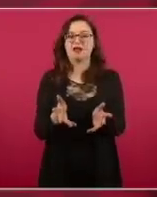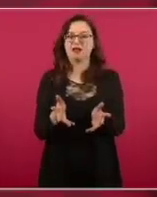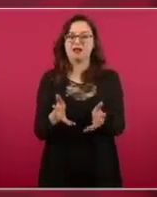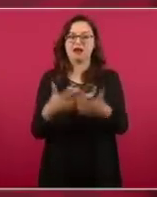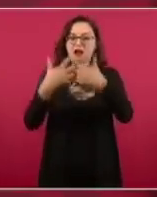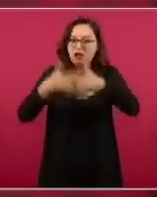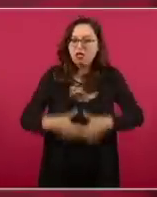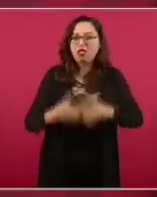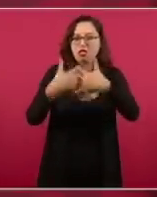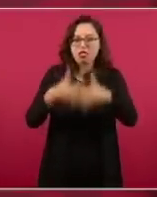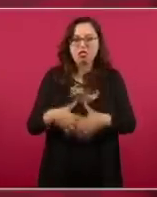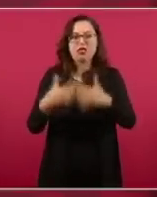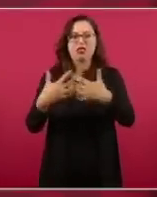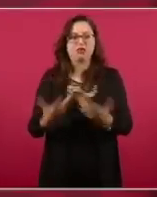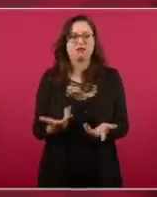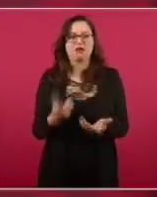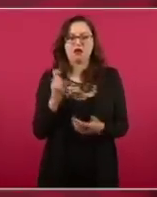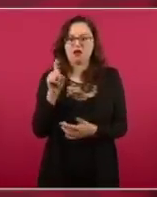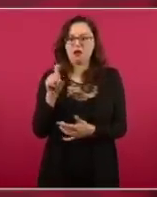para